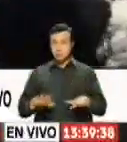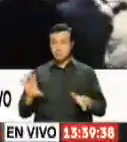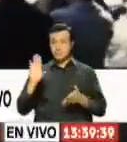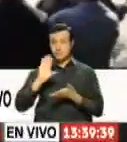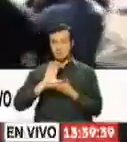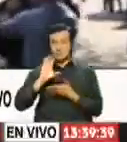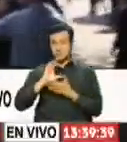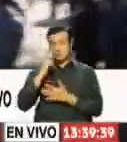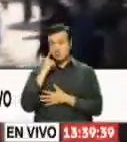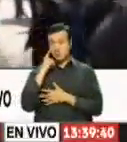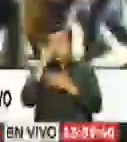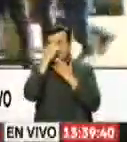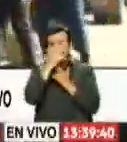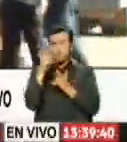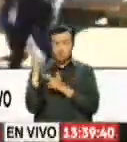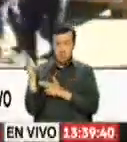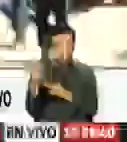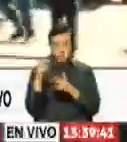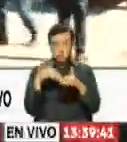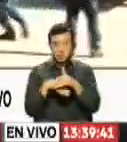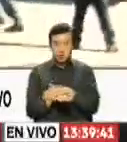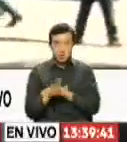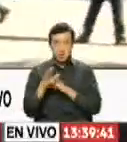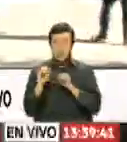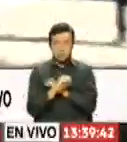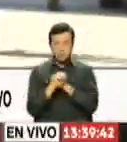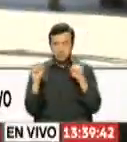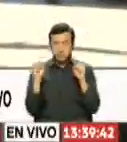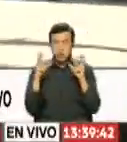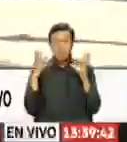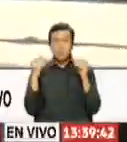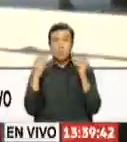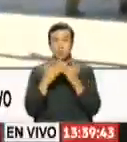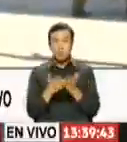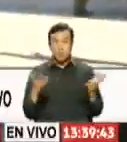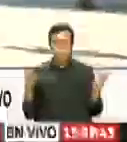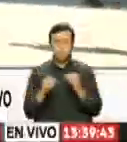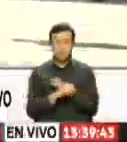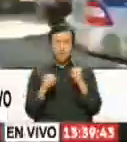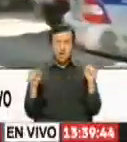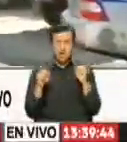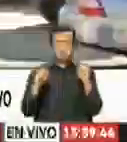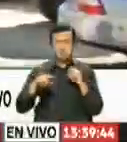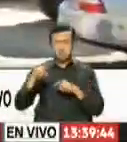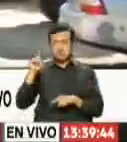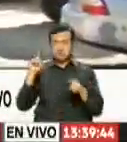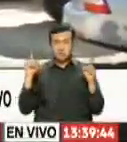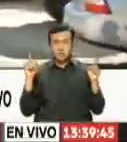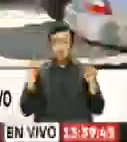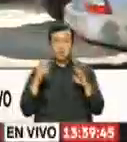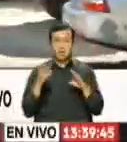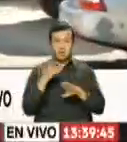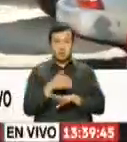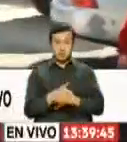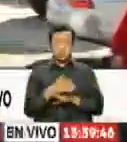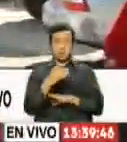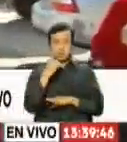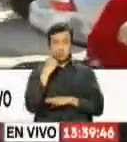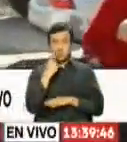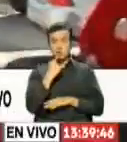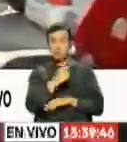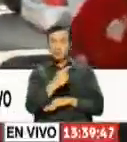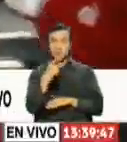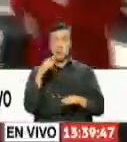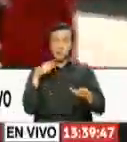educativo de atentado terrorista, pues el dispositivo estaba repleto de metralla de metal. Sin embargo, minutos más tarde lo calificaron